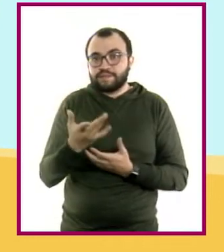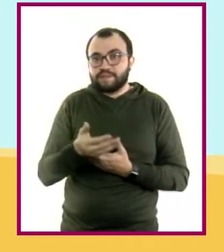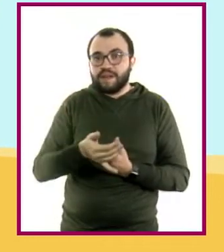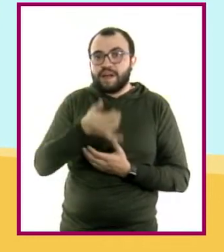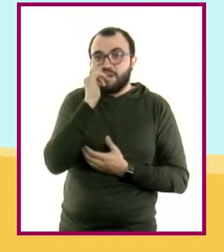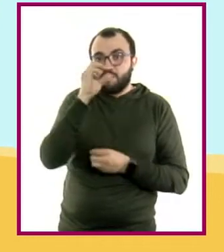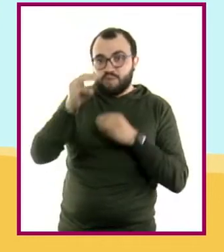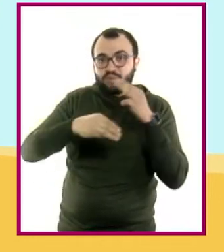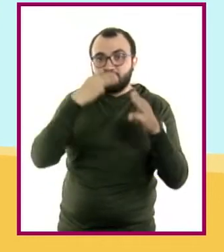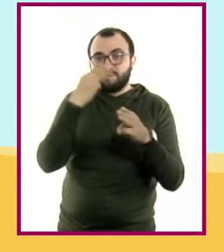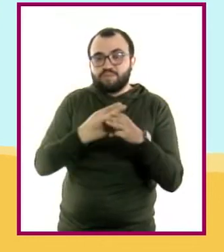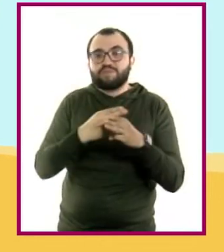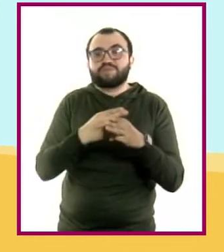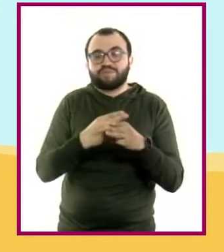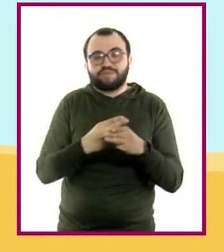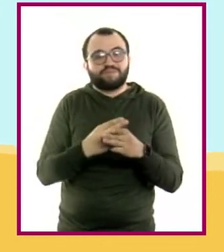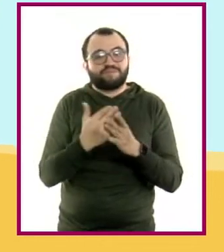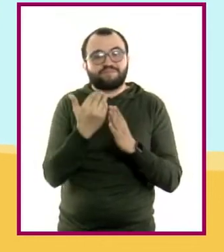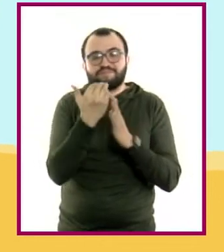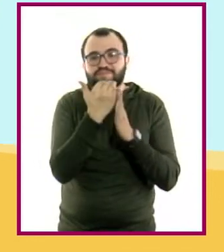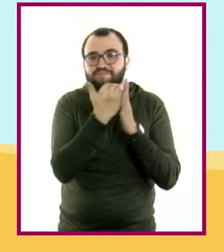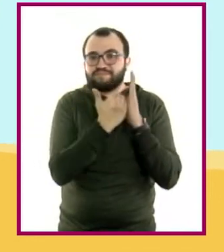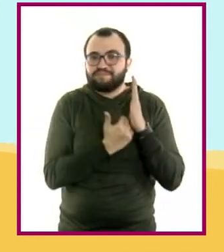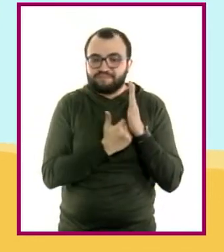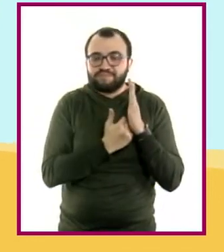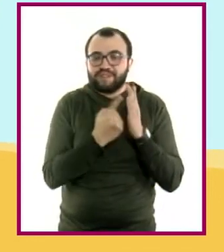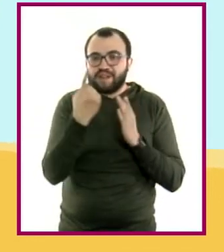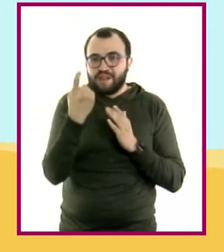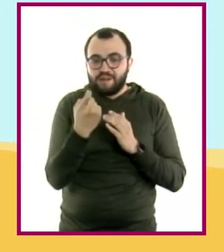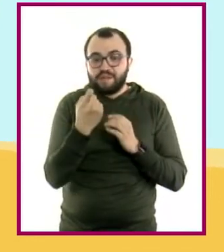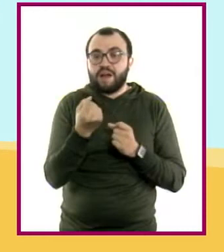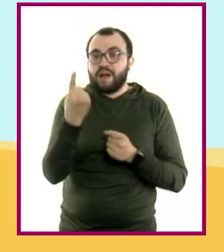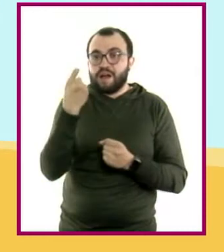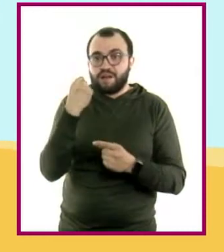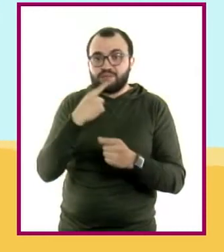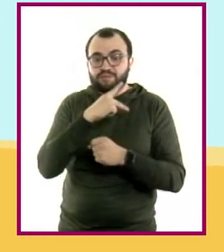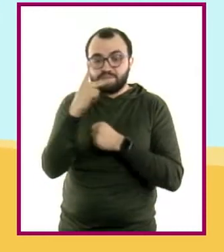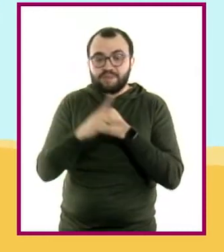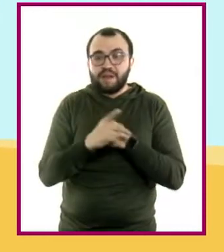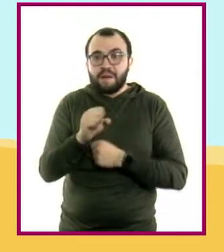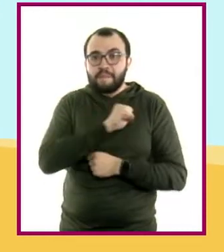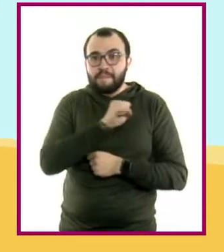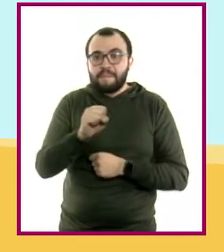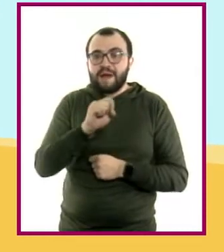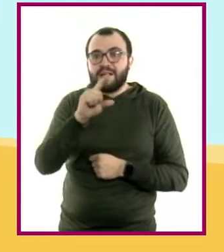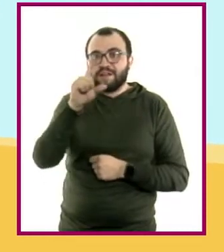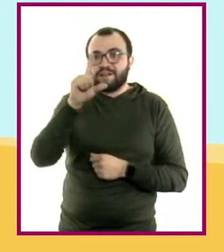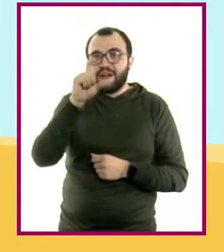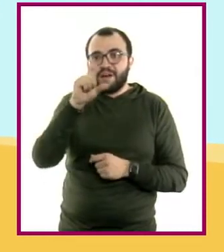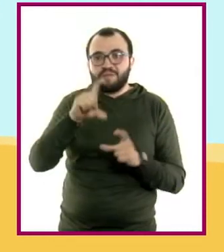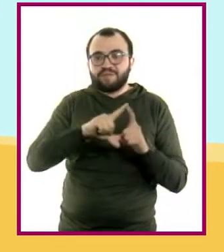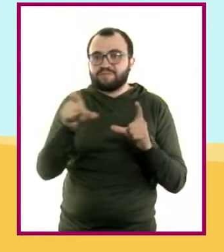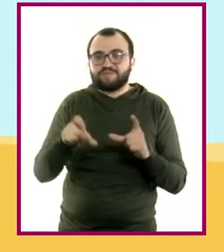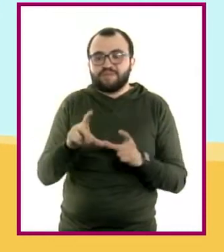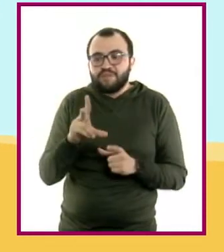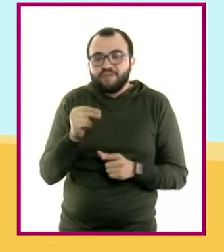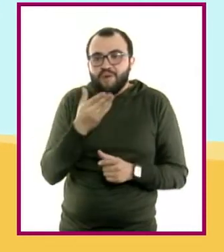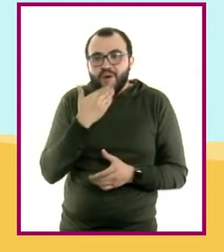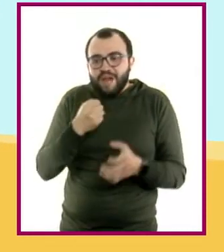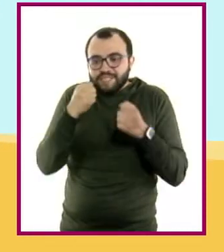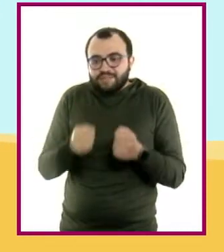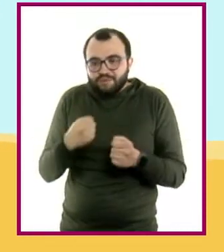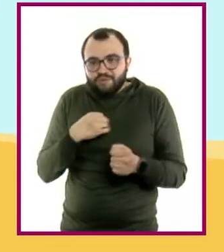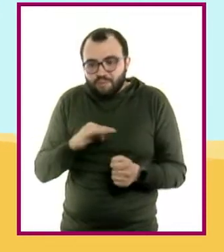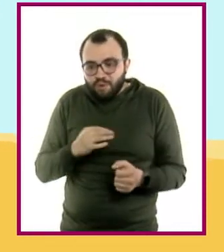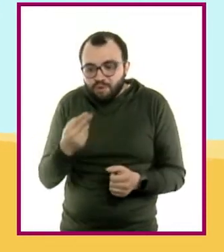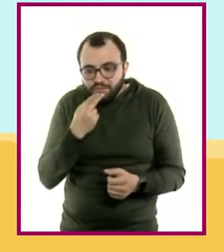nivel mundial está disminuyendo, y en algunos países, la mala calidad de este líquido hace que su uso no sea seguro. La